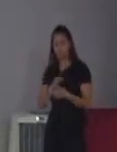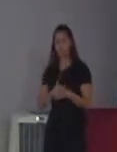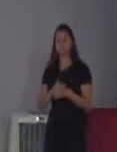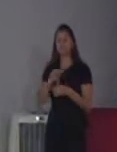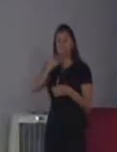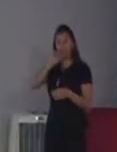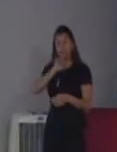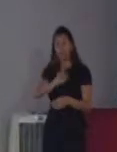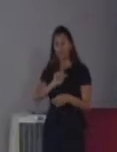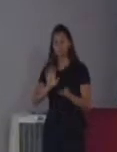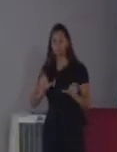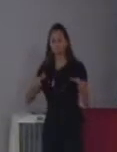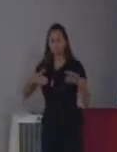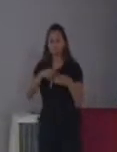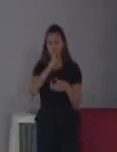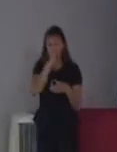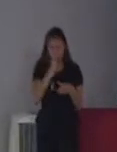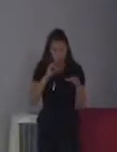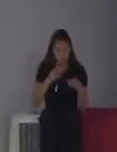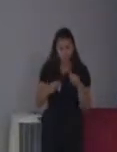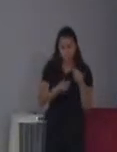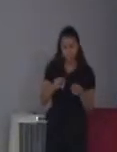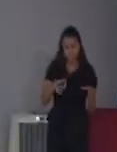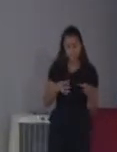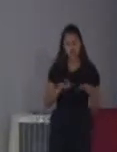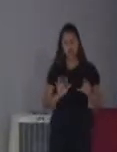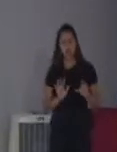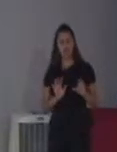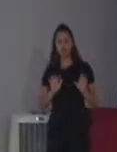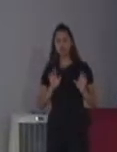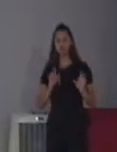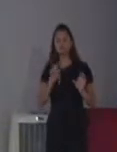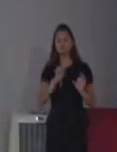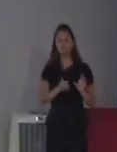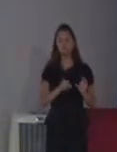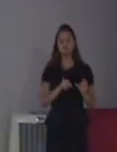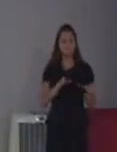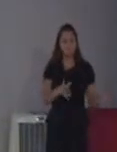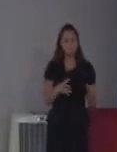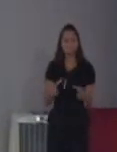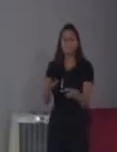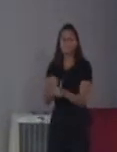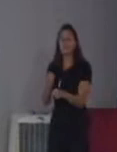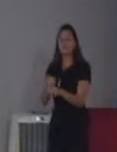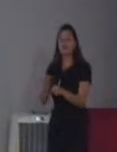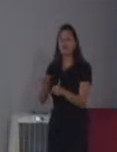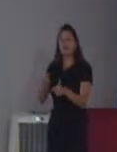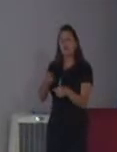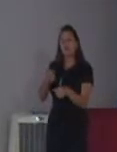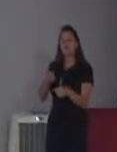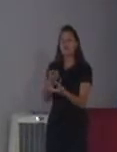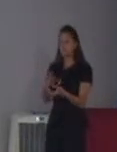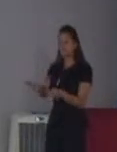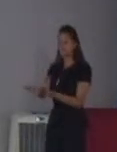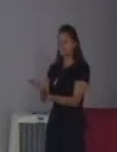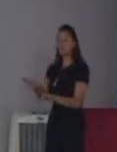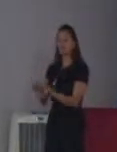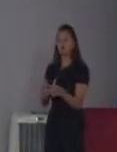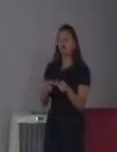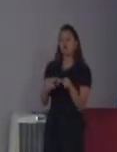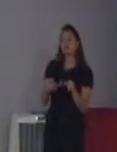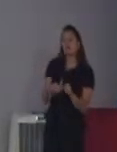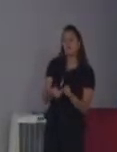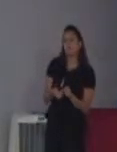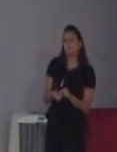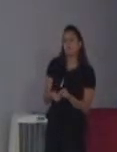la involucraban en las cosas que tenían que ver con la selección de los granos, ¿sí? Incluso el desgranar